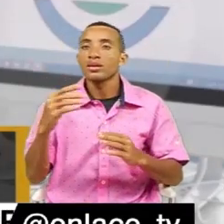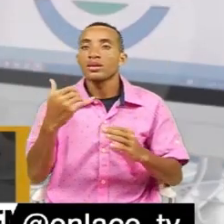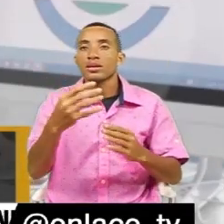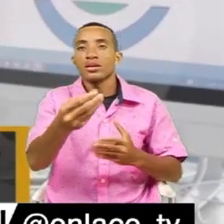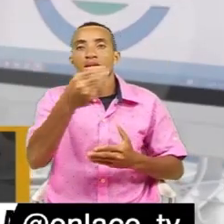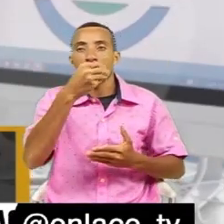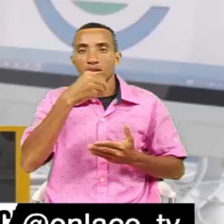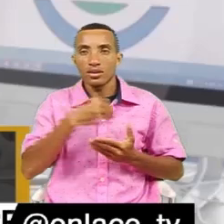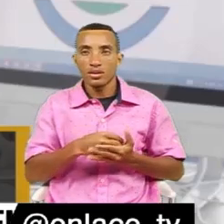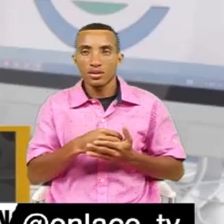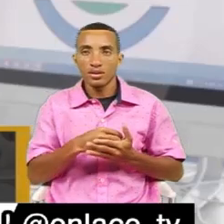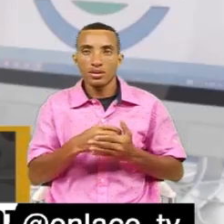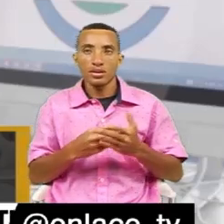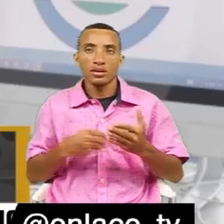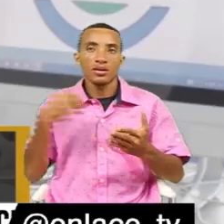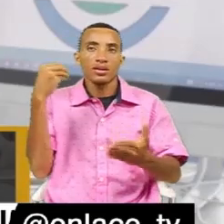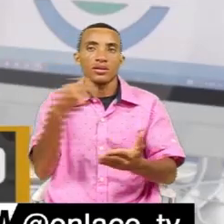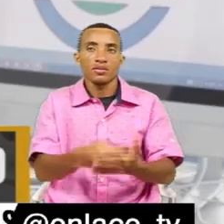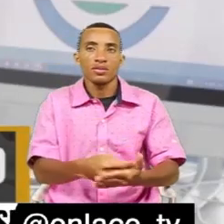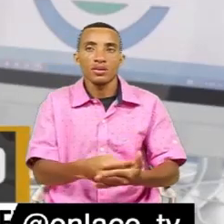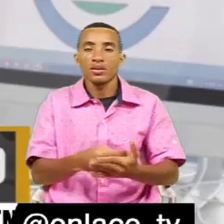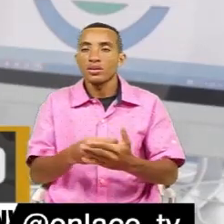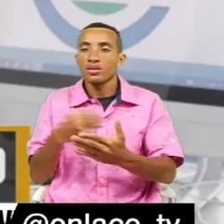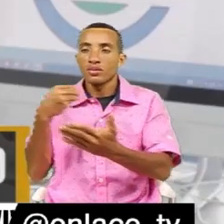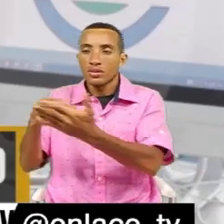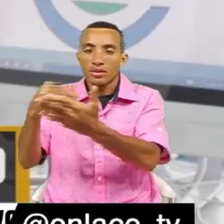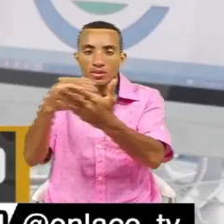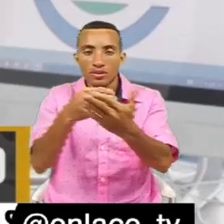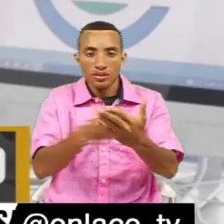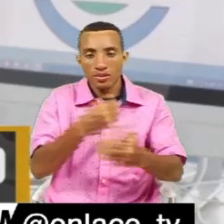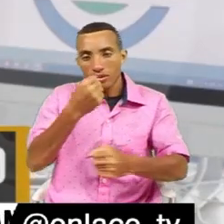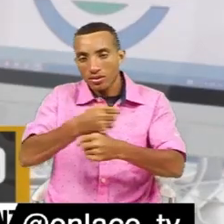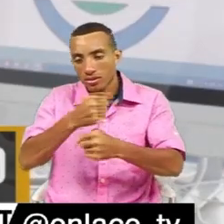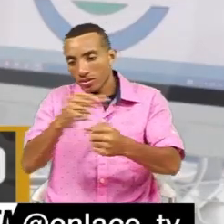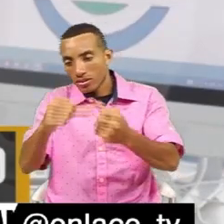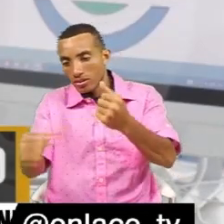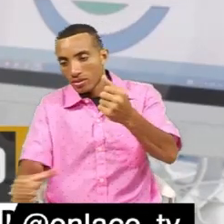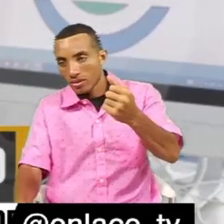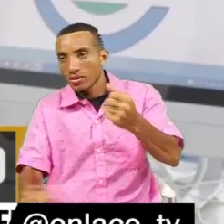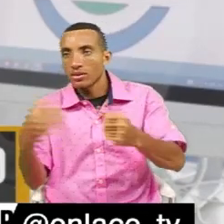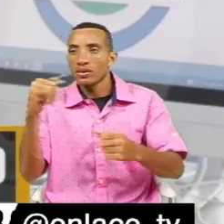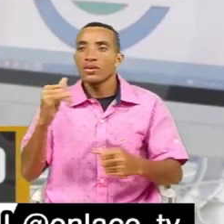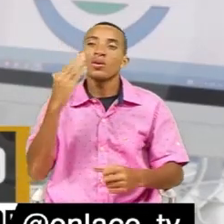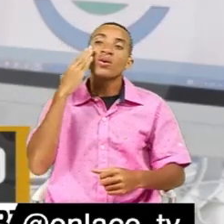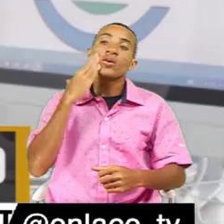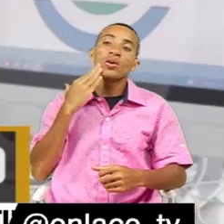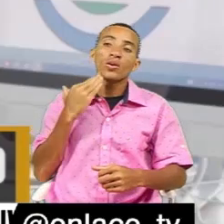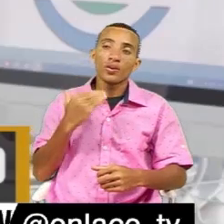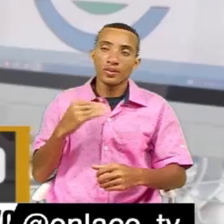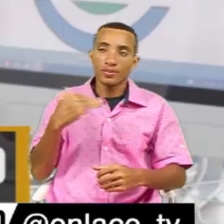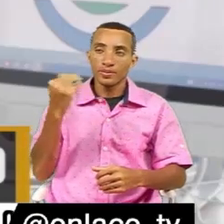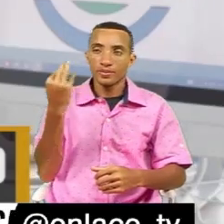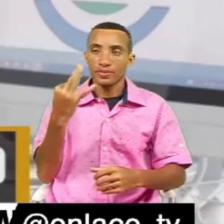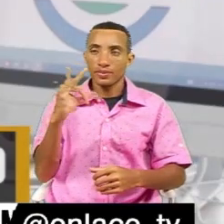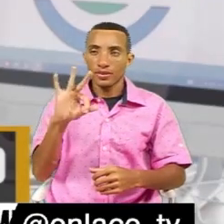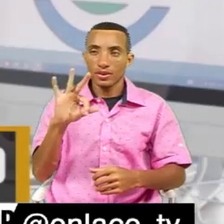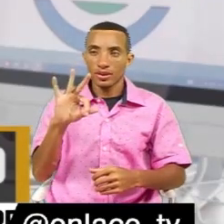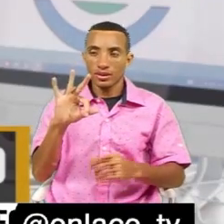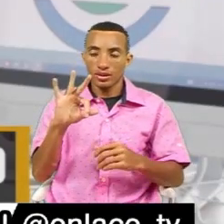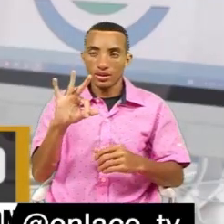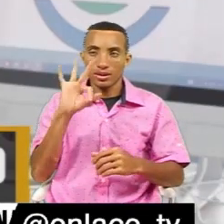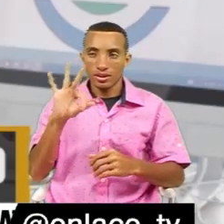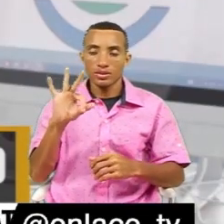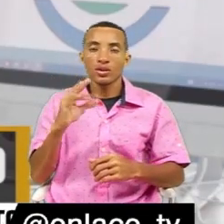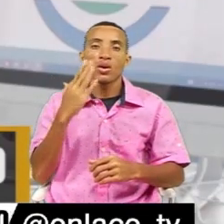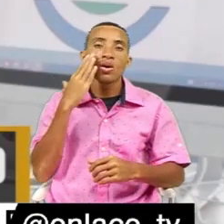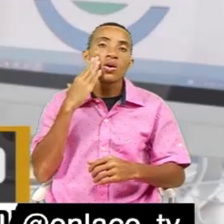pago de los salarios de mis empleados. Tengo tres jóvenes en ese momento, los cuales son personas de 18 años que tienen su primer empleo